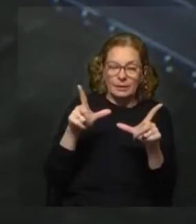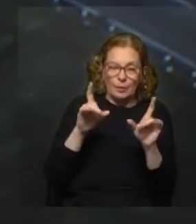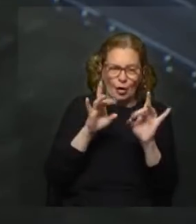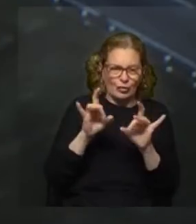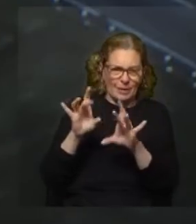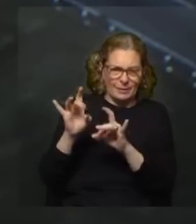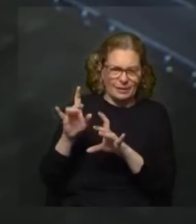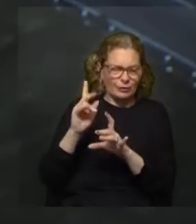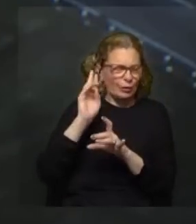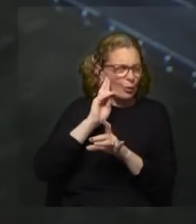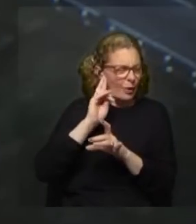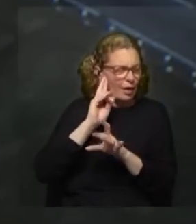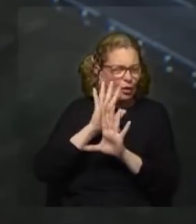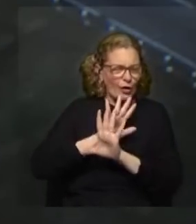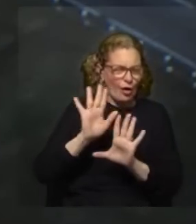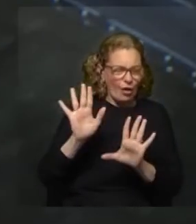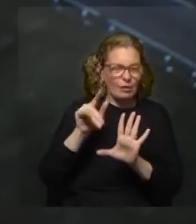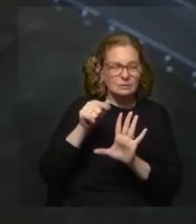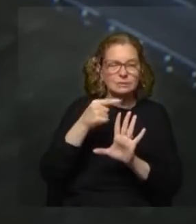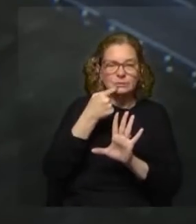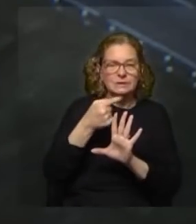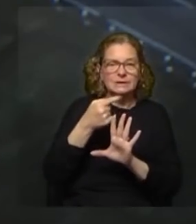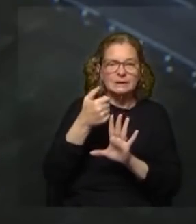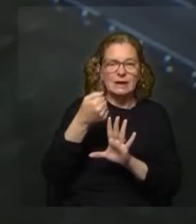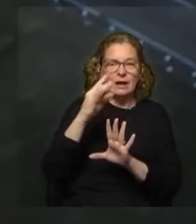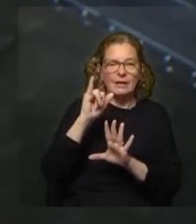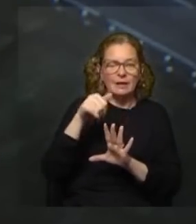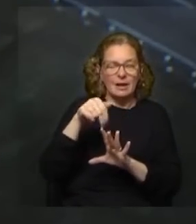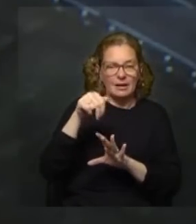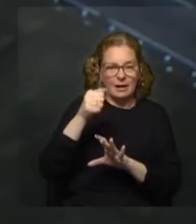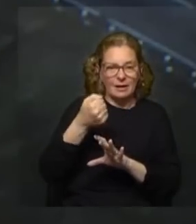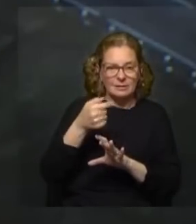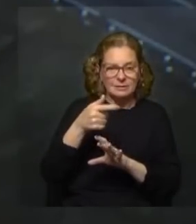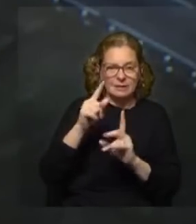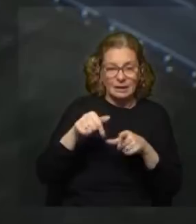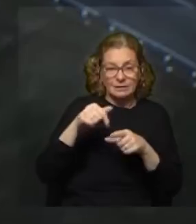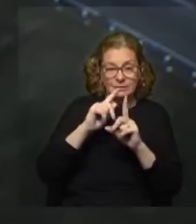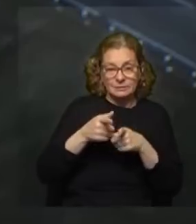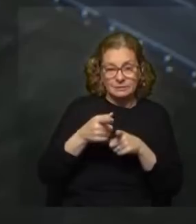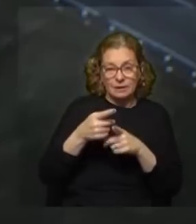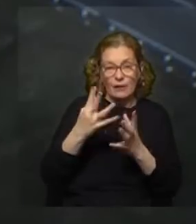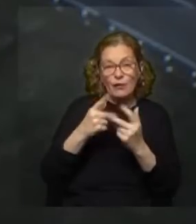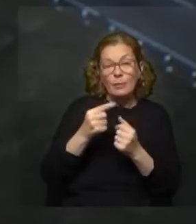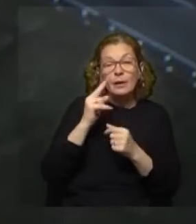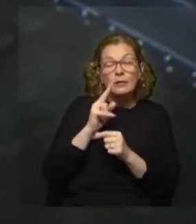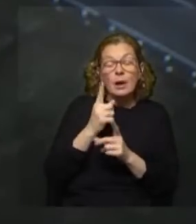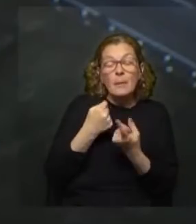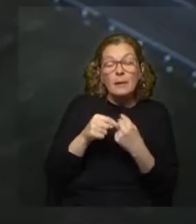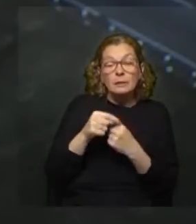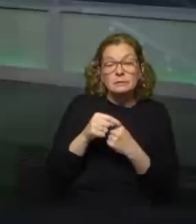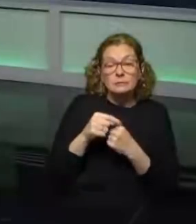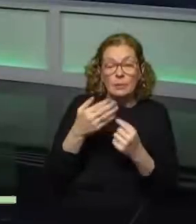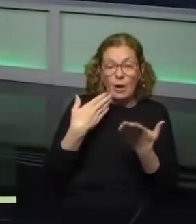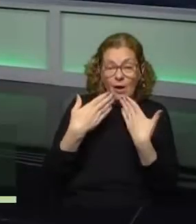contaminación Sonora etcétera Pero como decía Adriana goni y bueno acá también hay diferentes visiones no pero vamos a